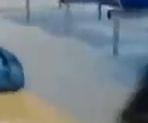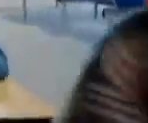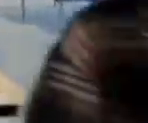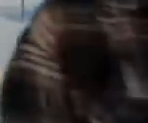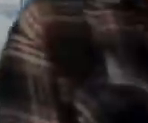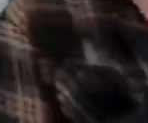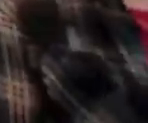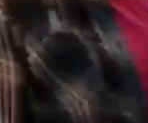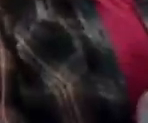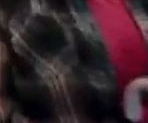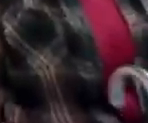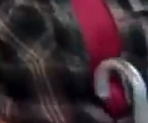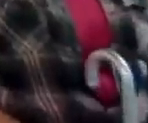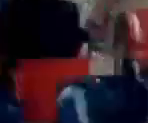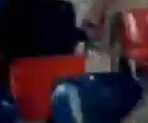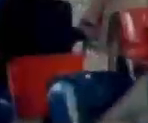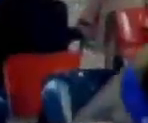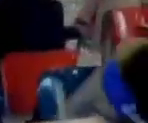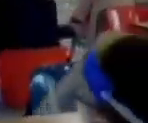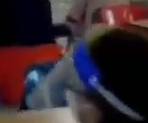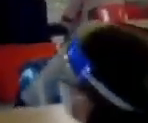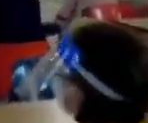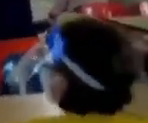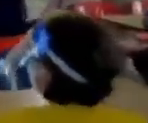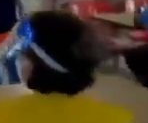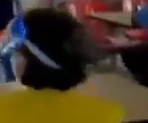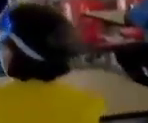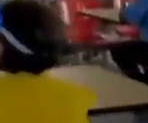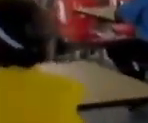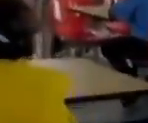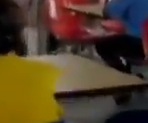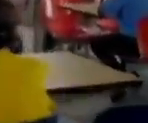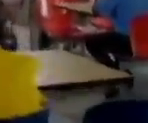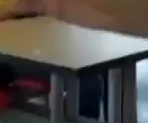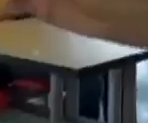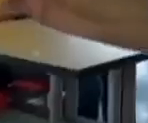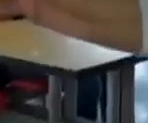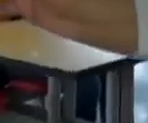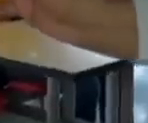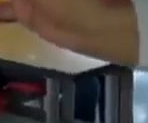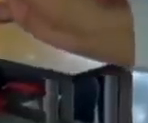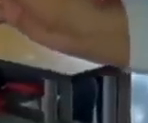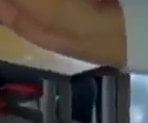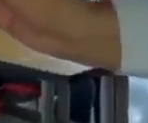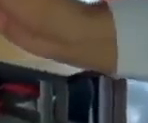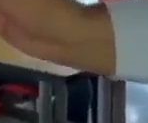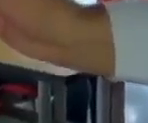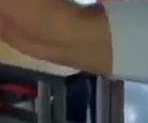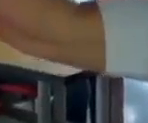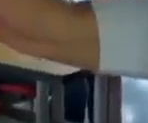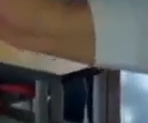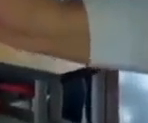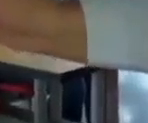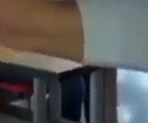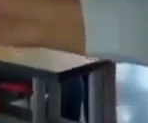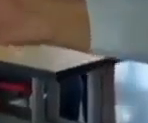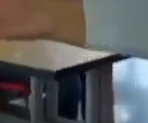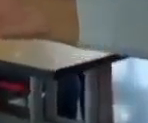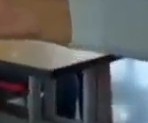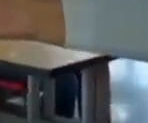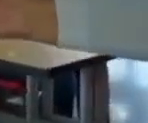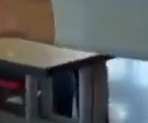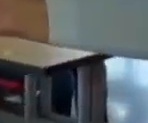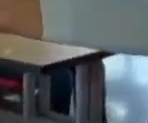población del Zulia a que se vacunen con lo que le falta, la segunda dosis de la Sputnik, y a los que no se han vacunado con